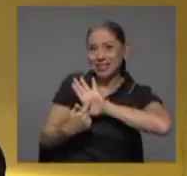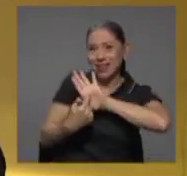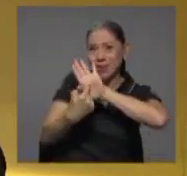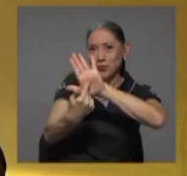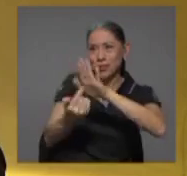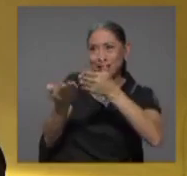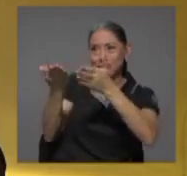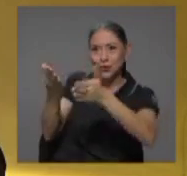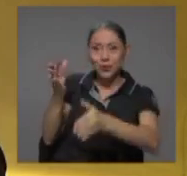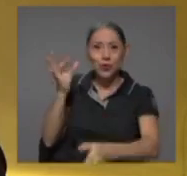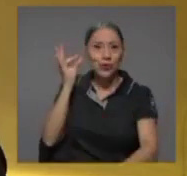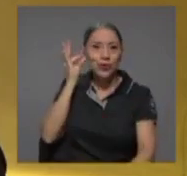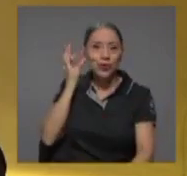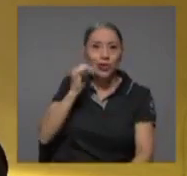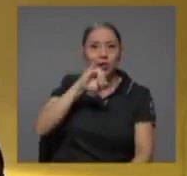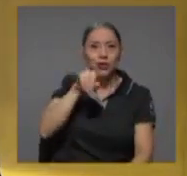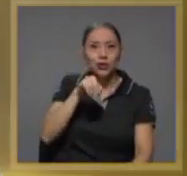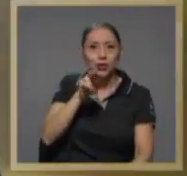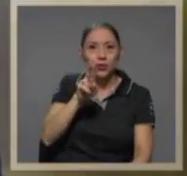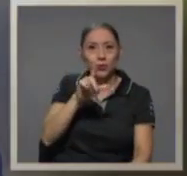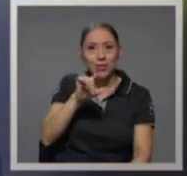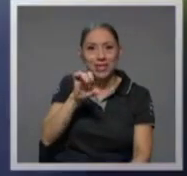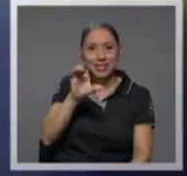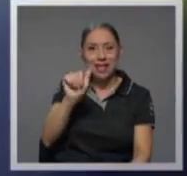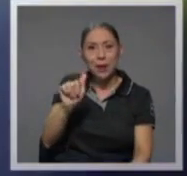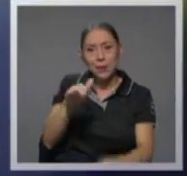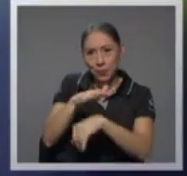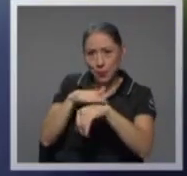Yulisa, pero por favor continúe.